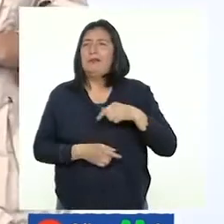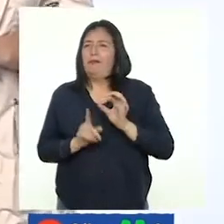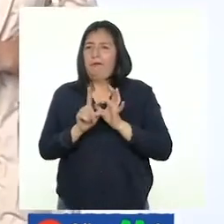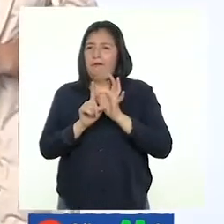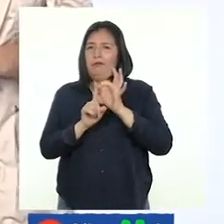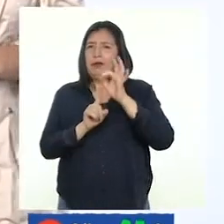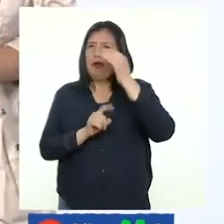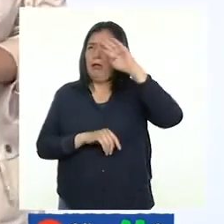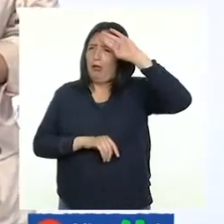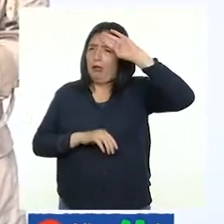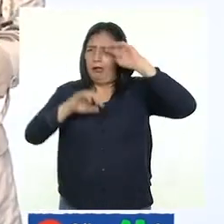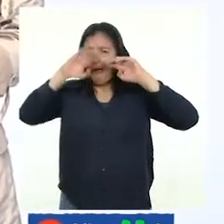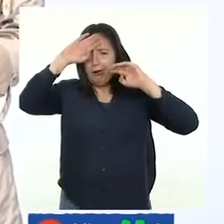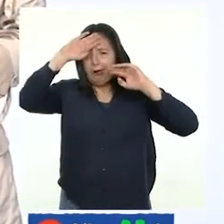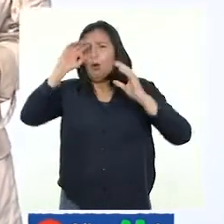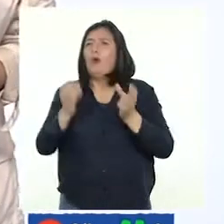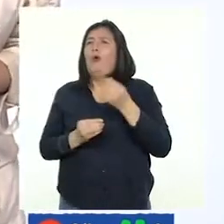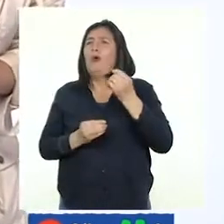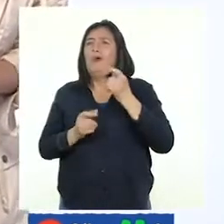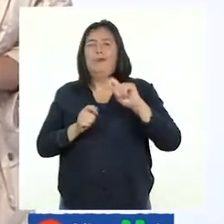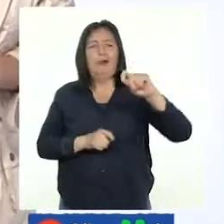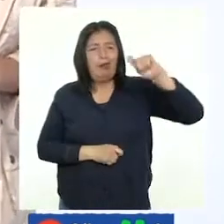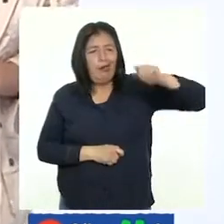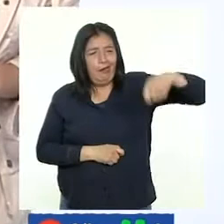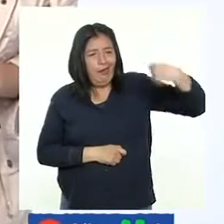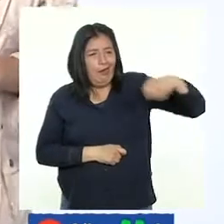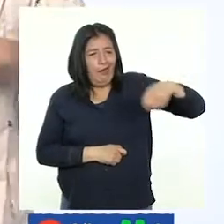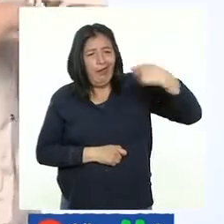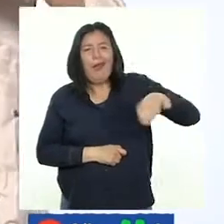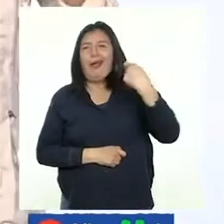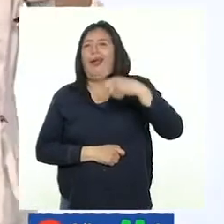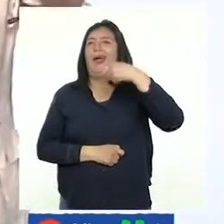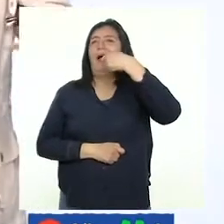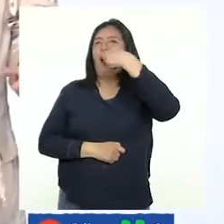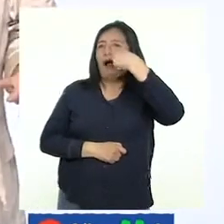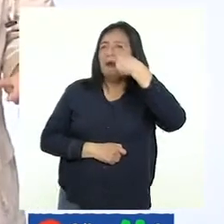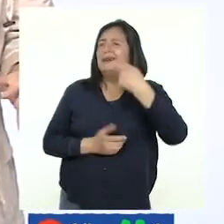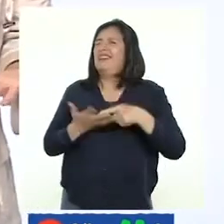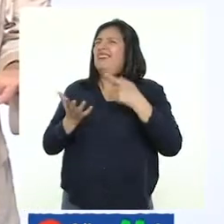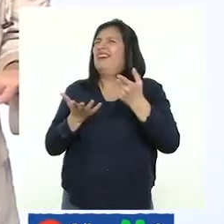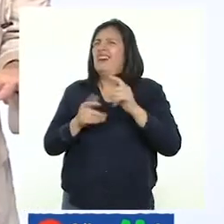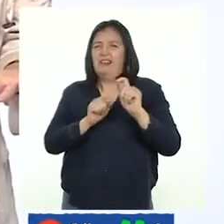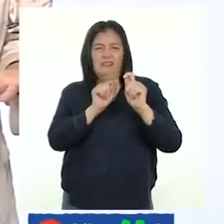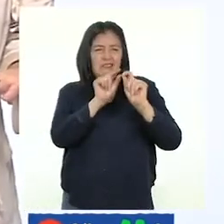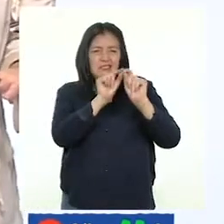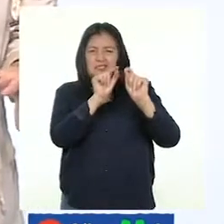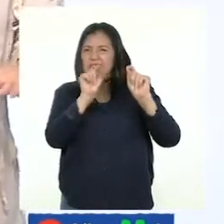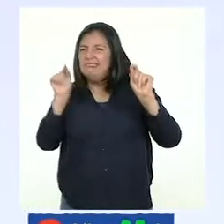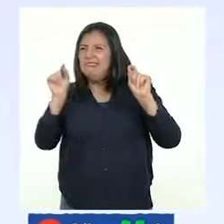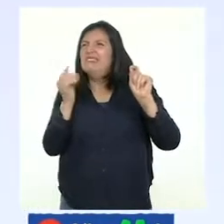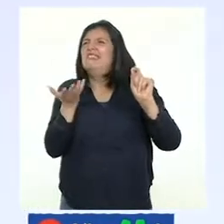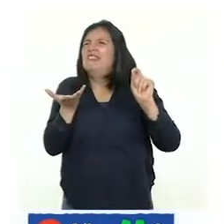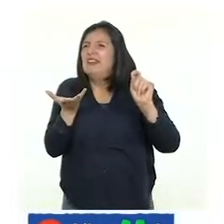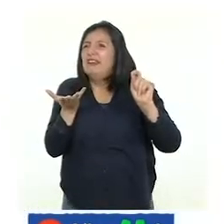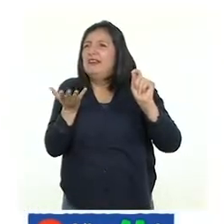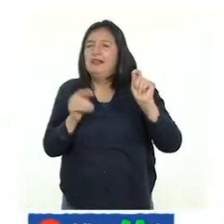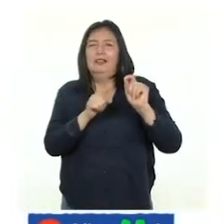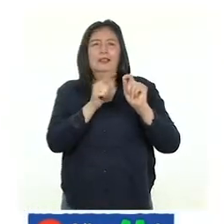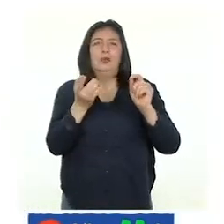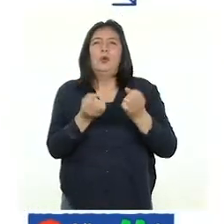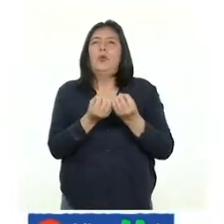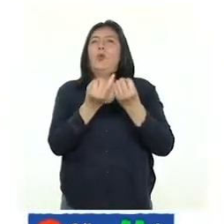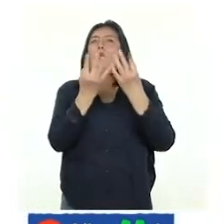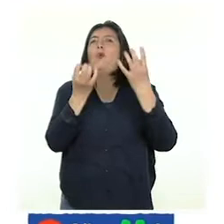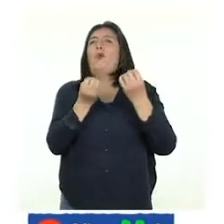fiebre, nos miden la temperatura con un termómetro clínico. ¿Qué es lo que miden con este instrumento? Pues miden